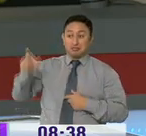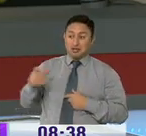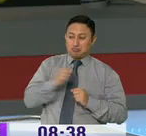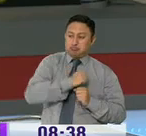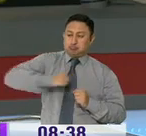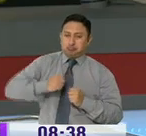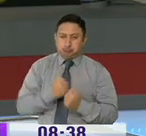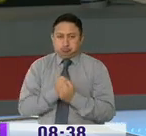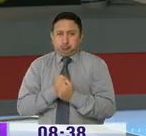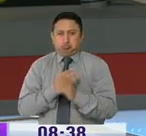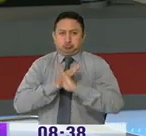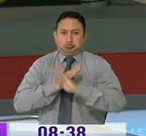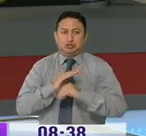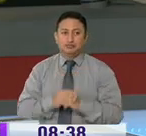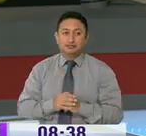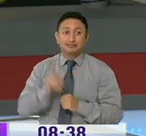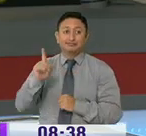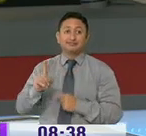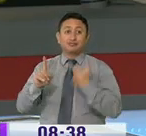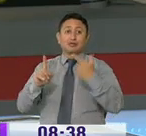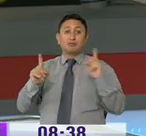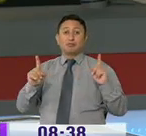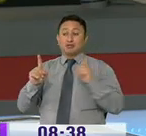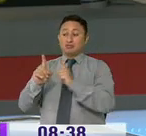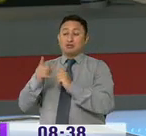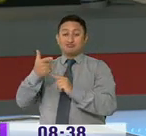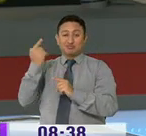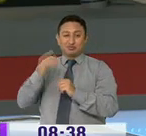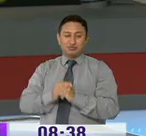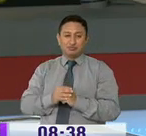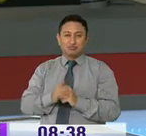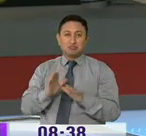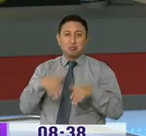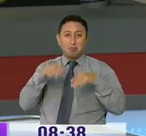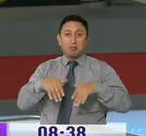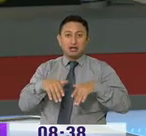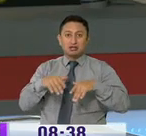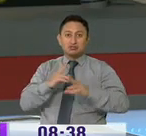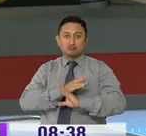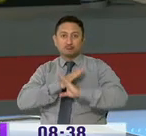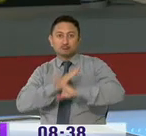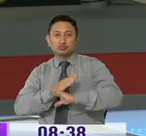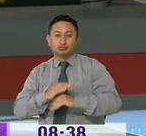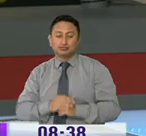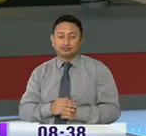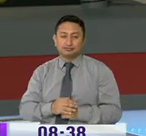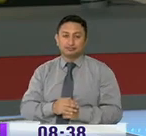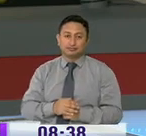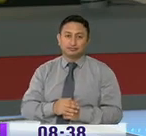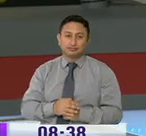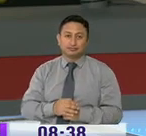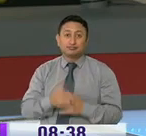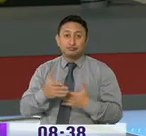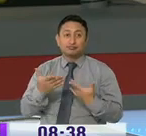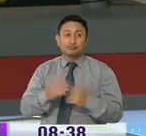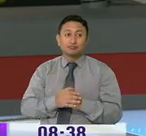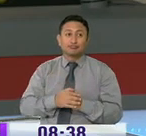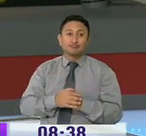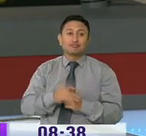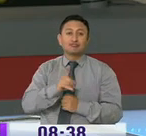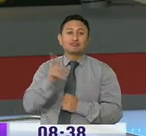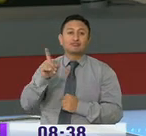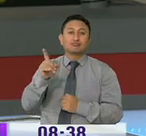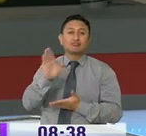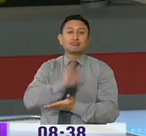vida. Este era perseguido por un sujeto con arma de fuego, pues le intentaba matar. Se produjo este hecho allá en